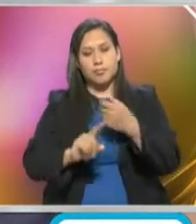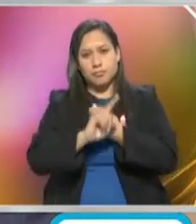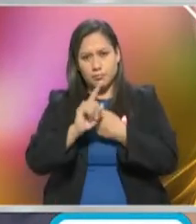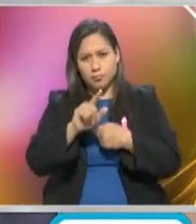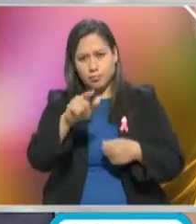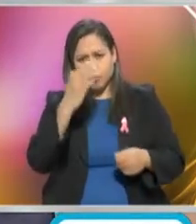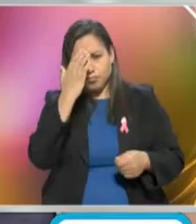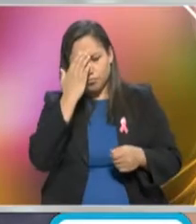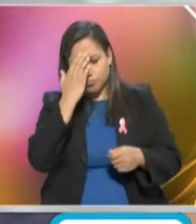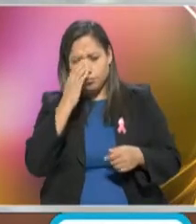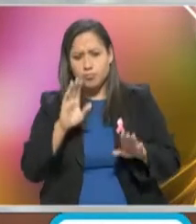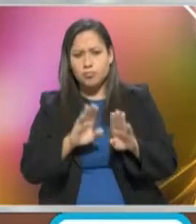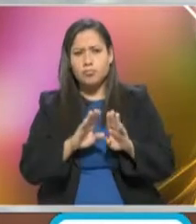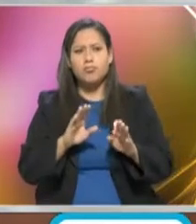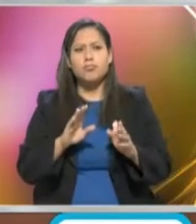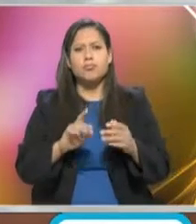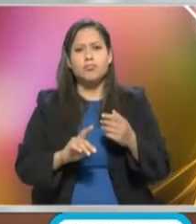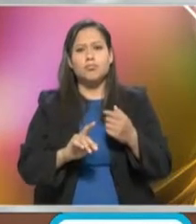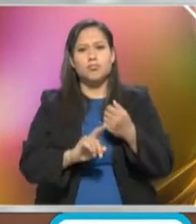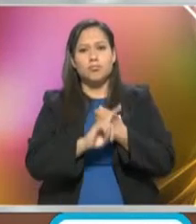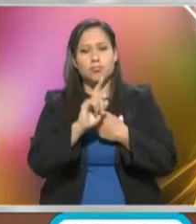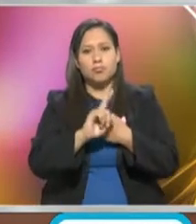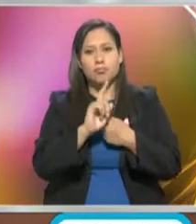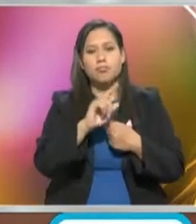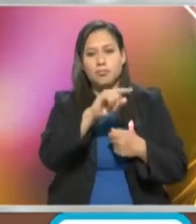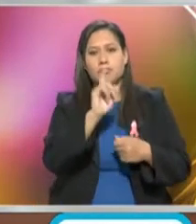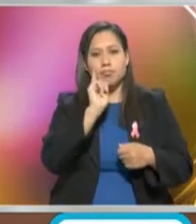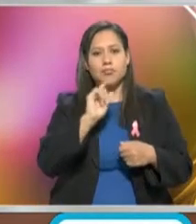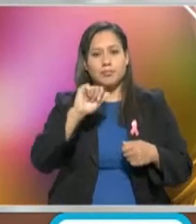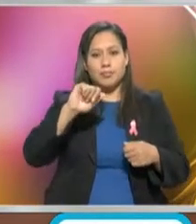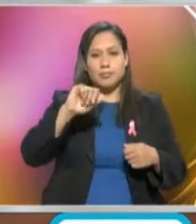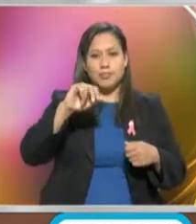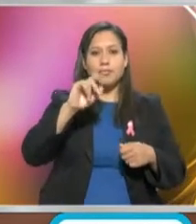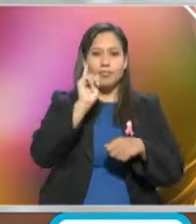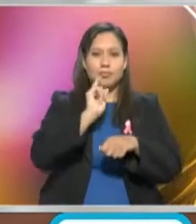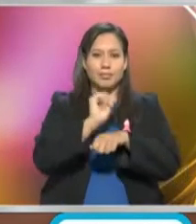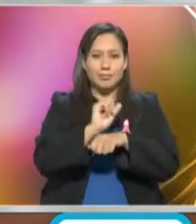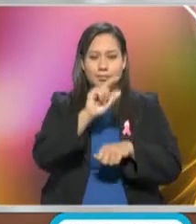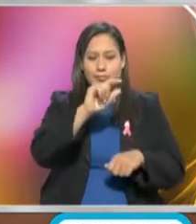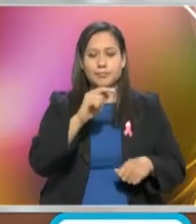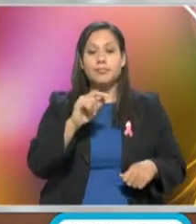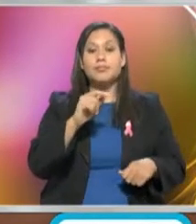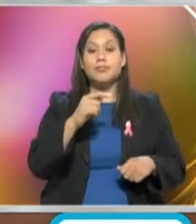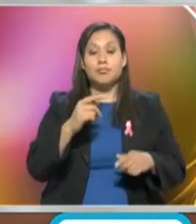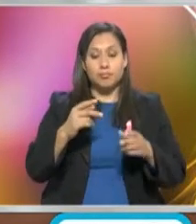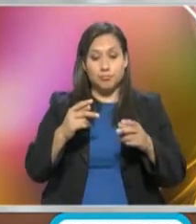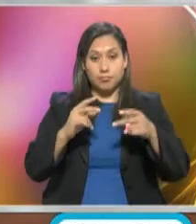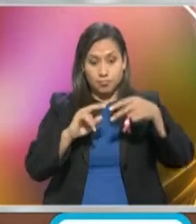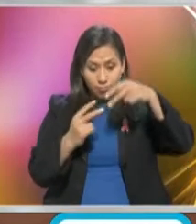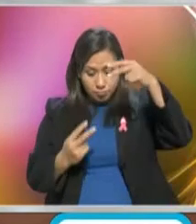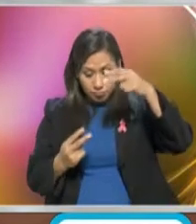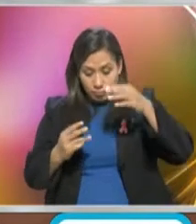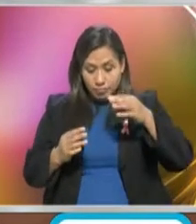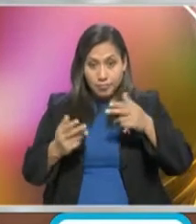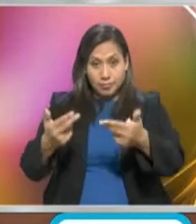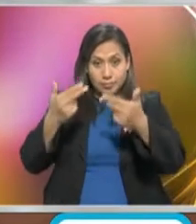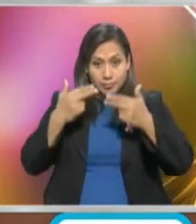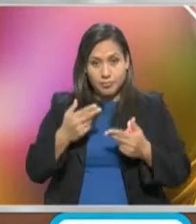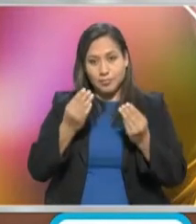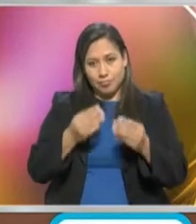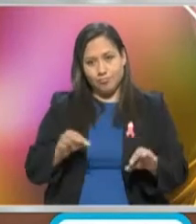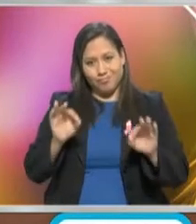que conocemos ahora como fenómeno Angelina Jolie, en donde los genes juegan un factor